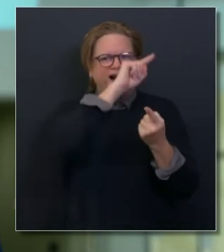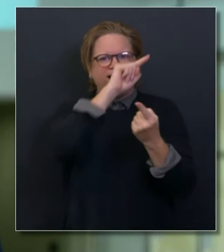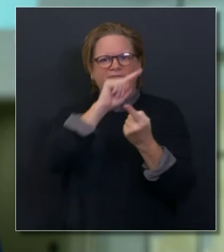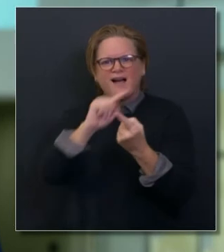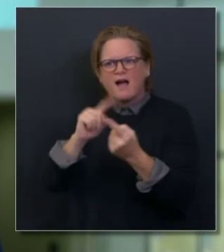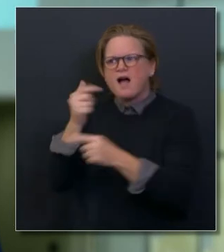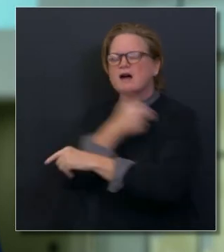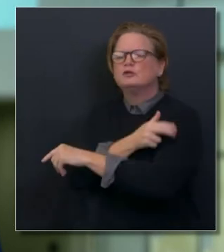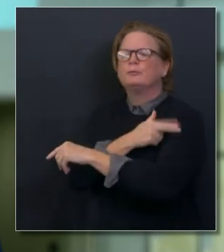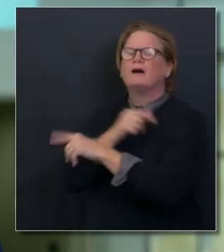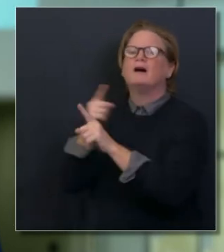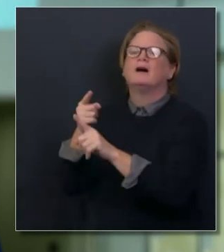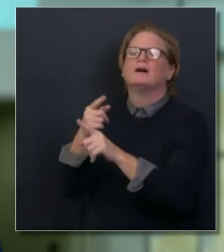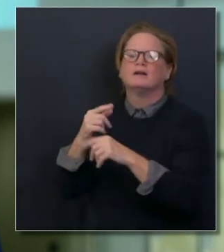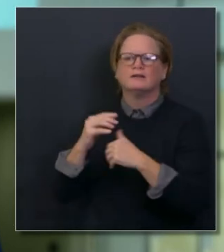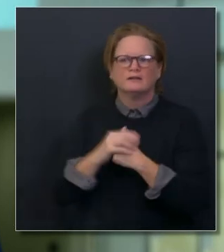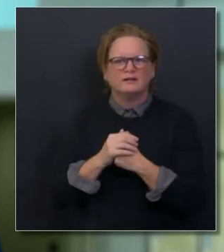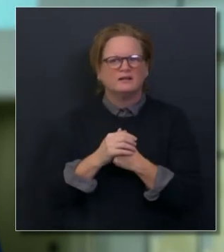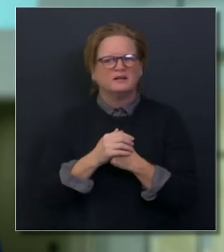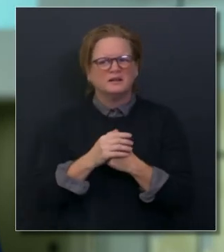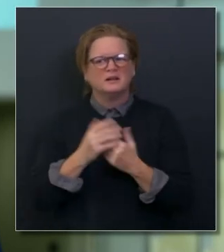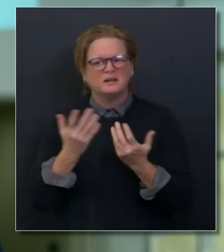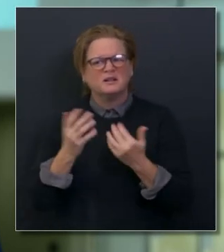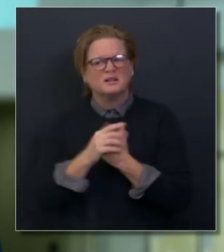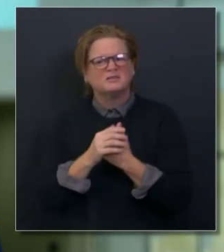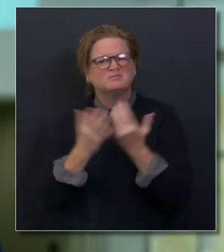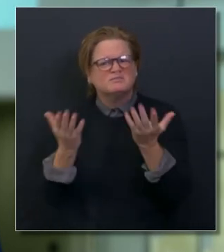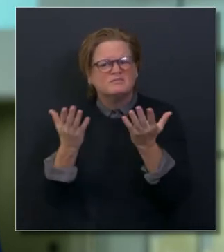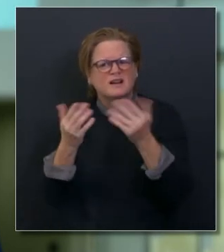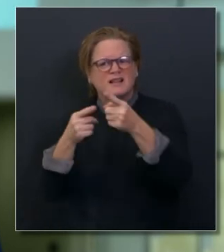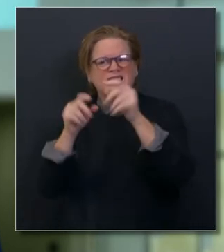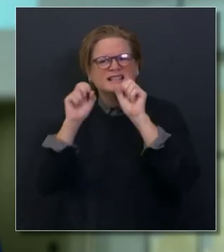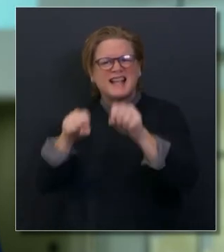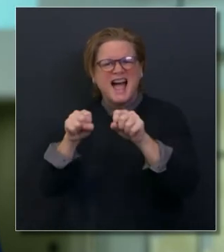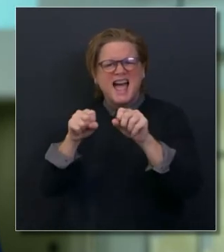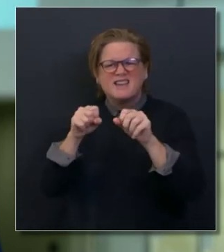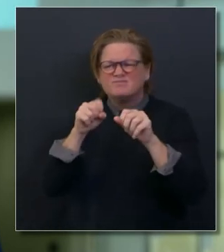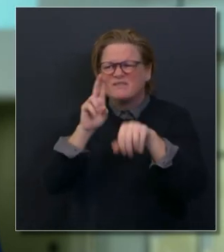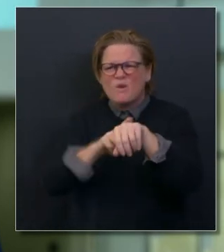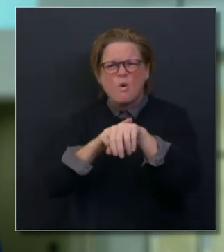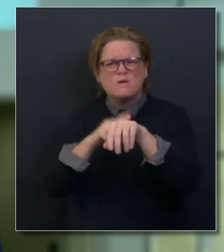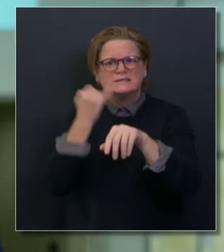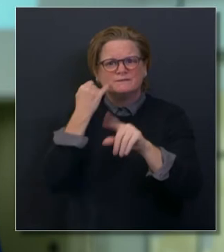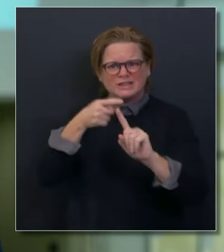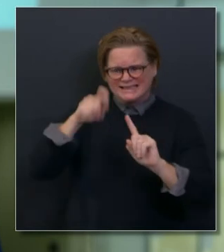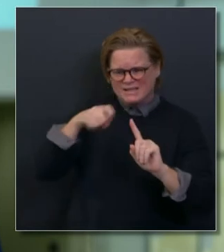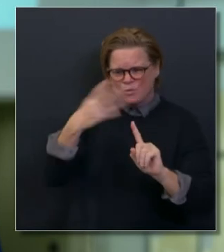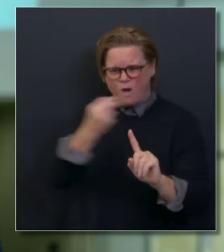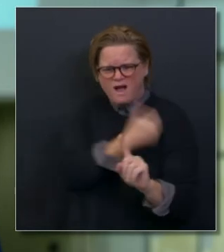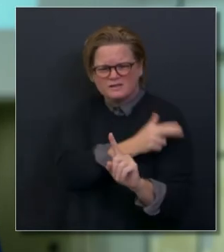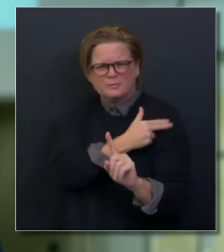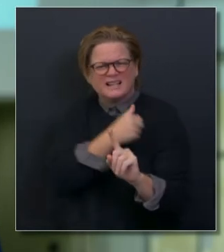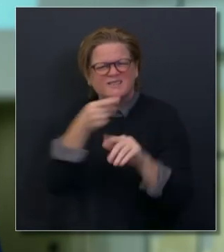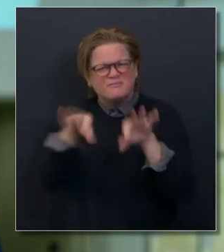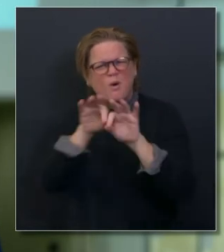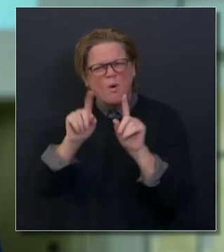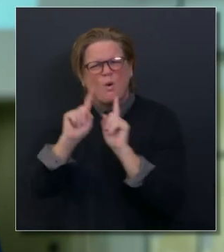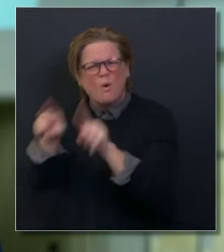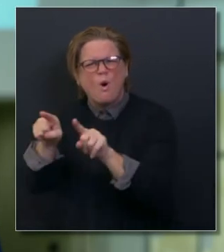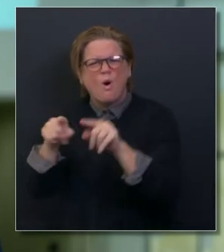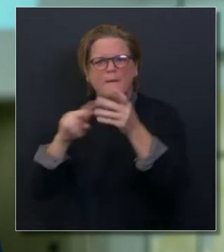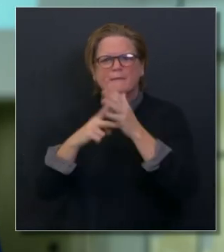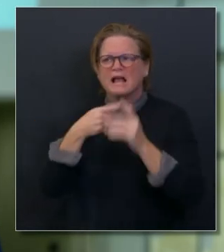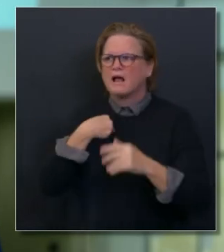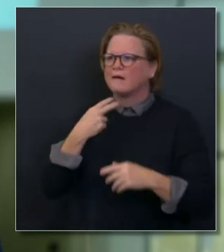desanimar a alguien si verdaderamente necesita atención médica. Tienen que comunicarse con su médico y ver si está suficientemente enfermo